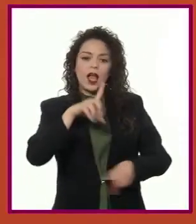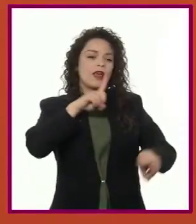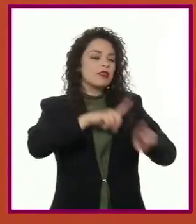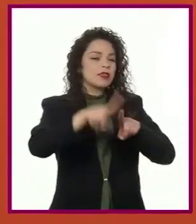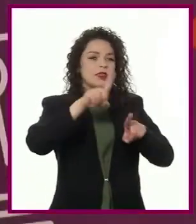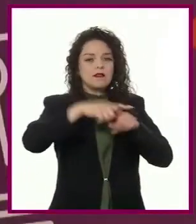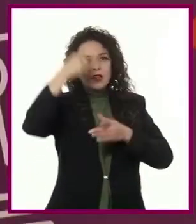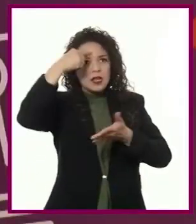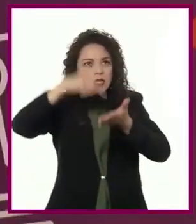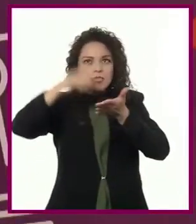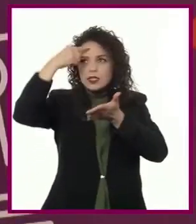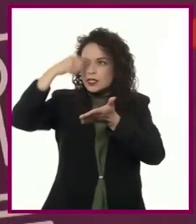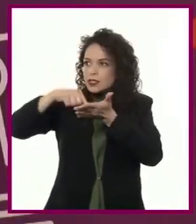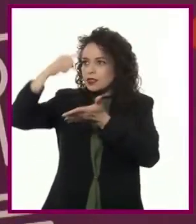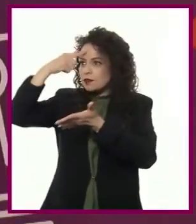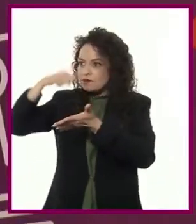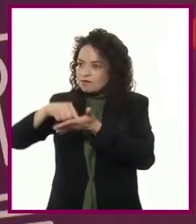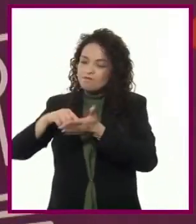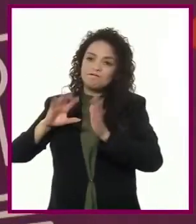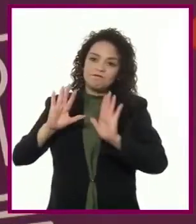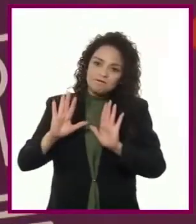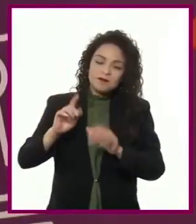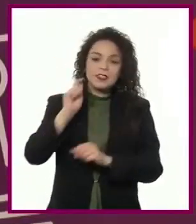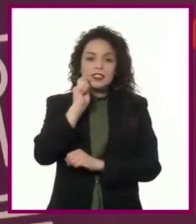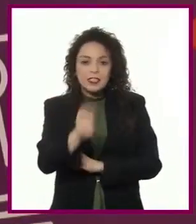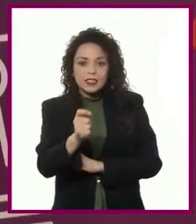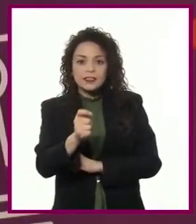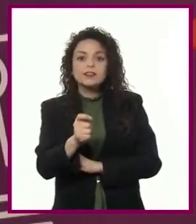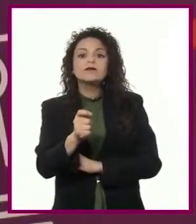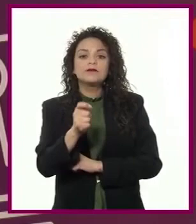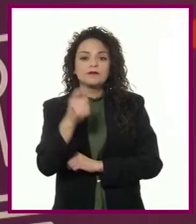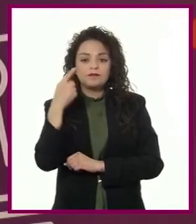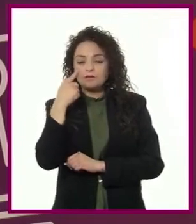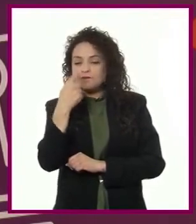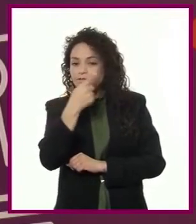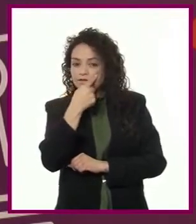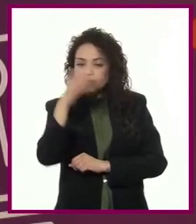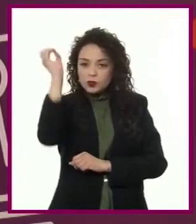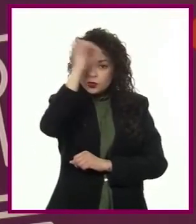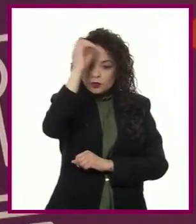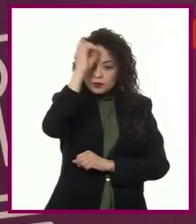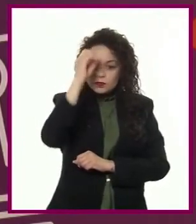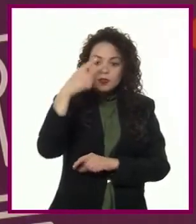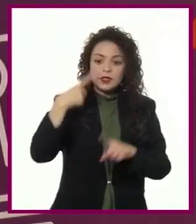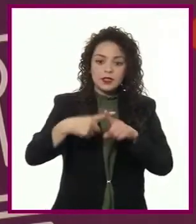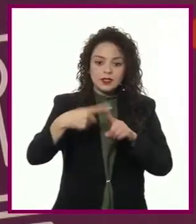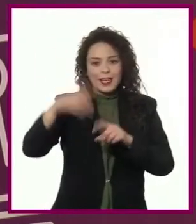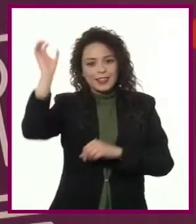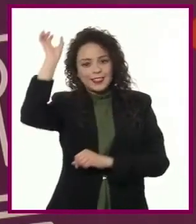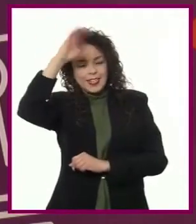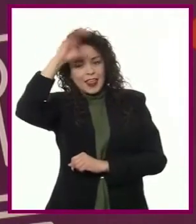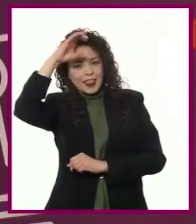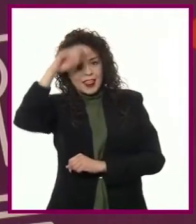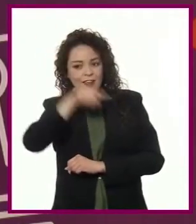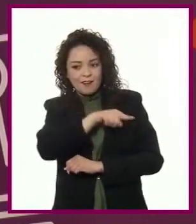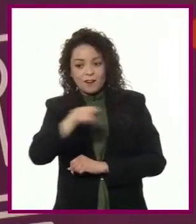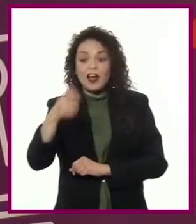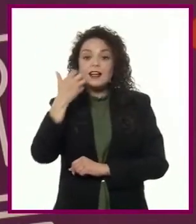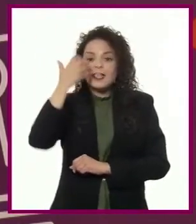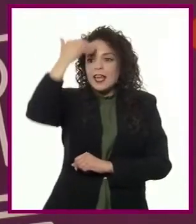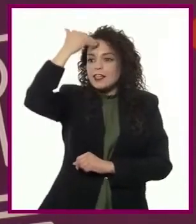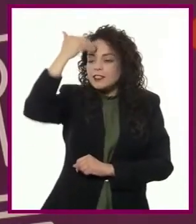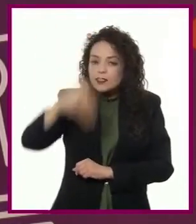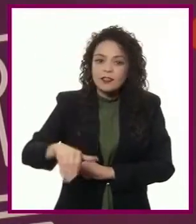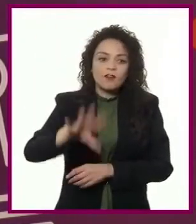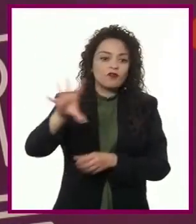hipótesis y teorías que aparentan ser producto de los puntos de vista e intereses de los científicos por conocer todo